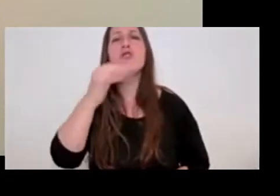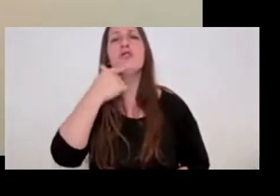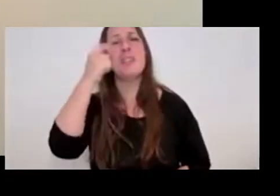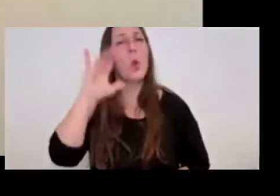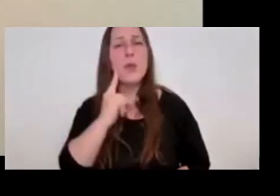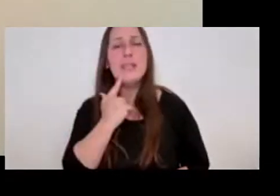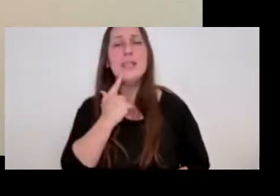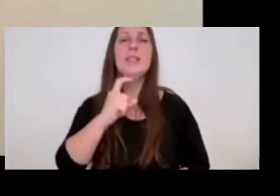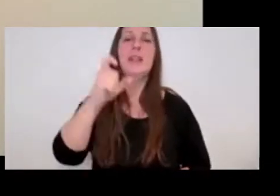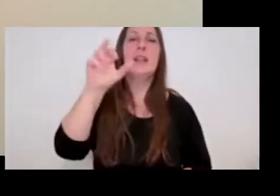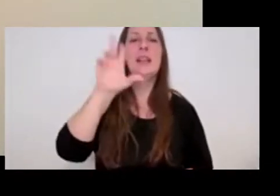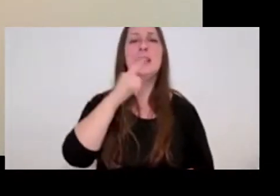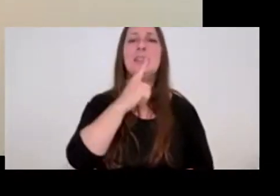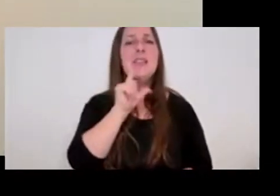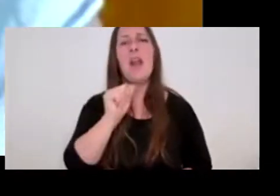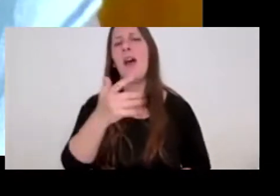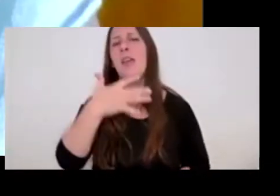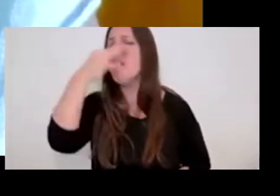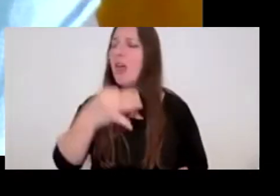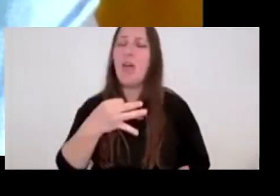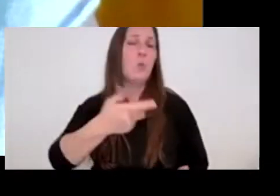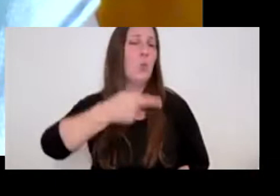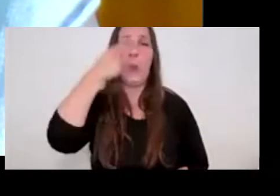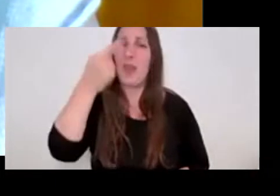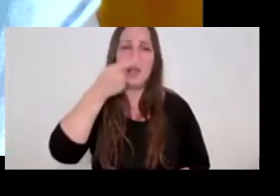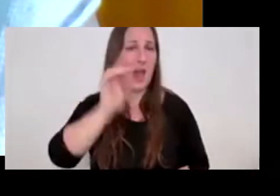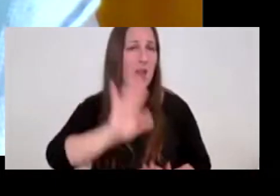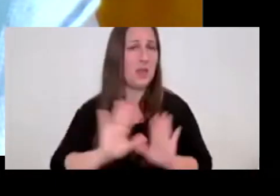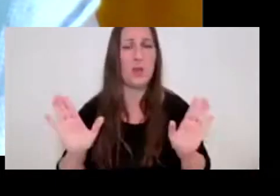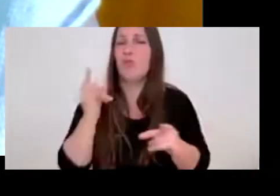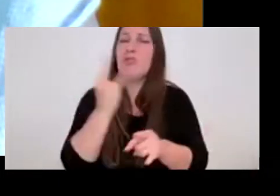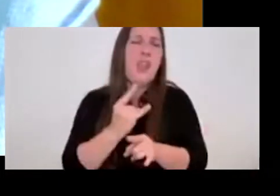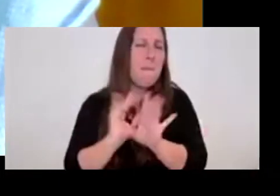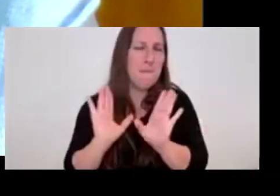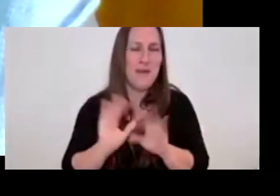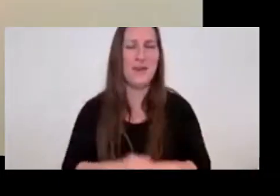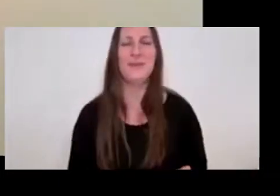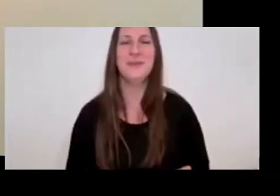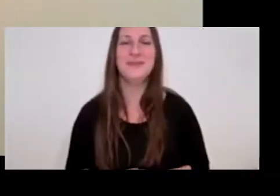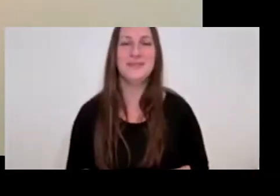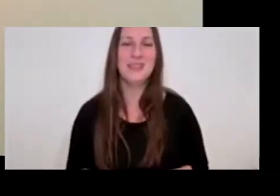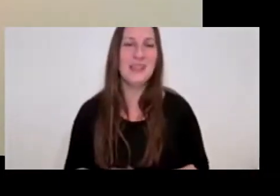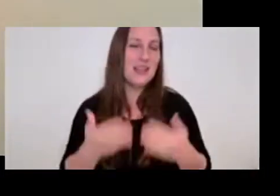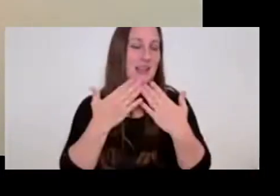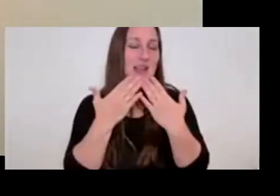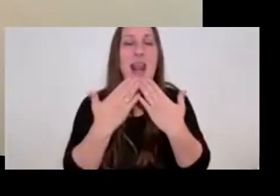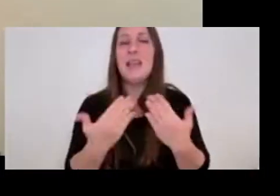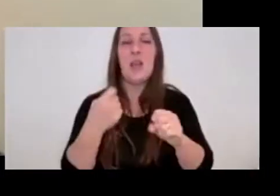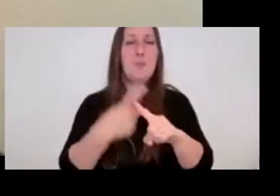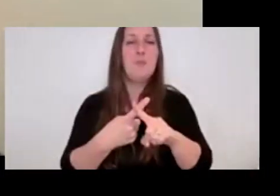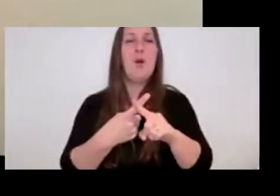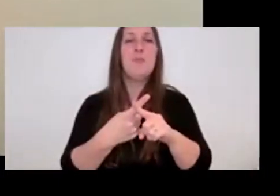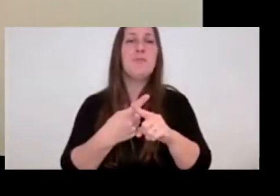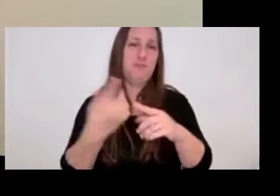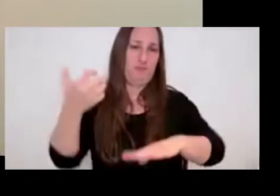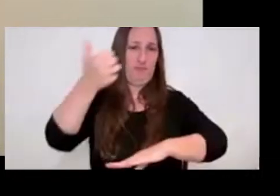lo de Cristina también, como siempre. Muchas gracias. Así que bueno, muy agradecidas por la participación de ustedes